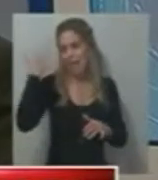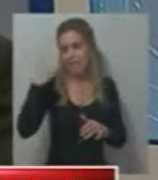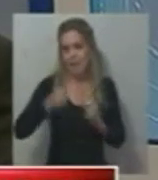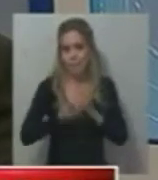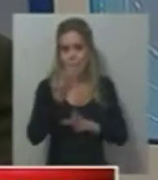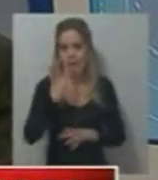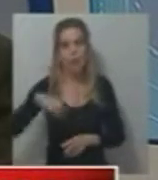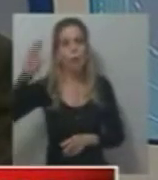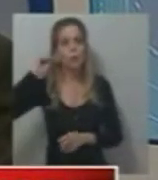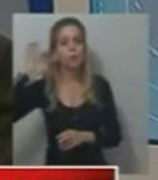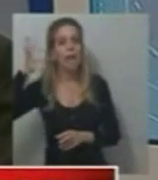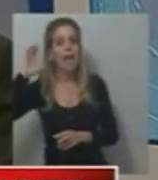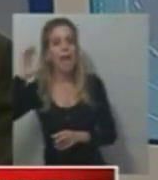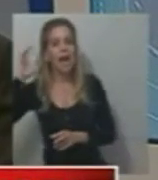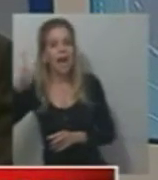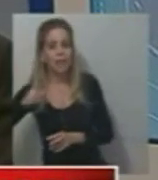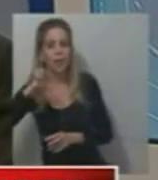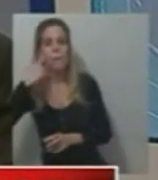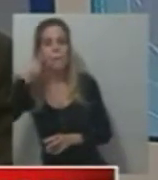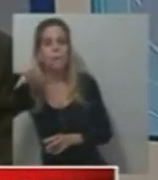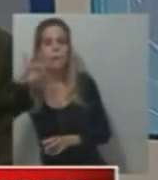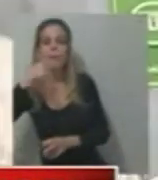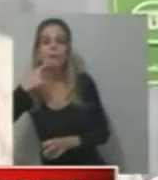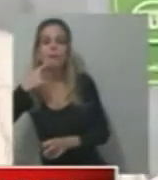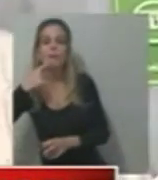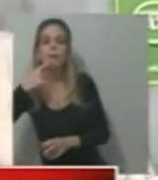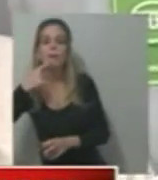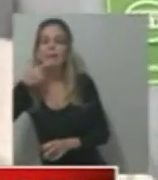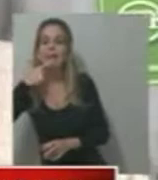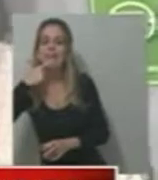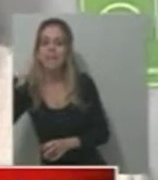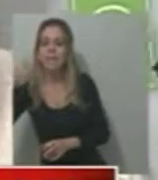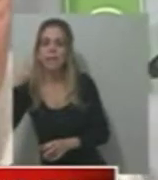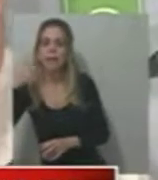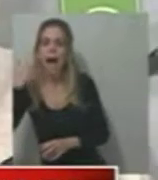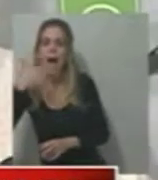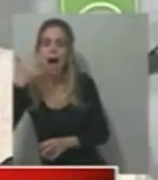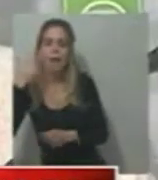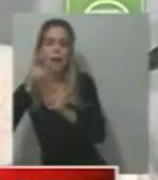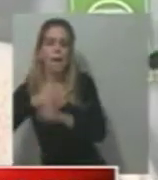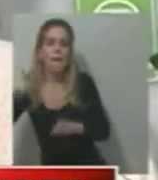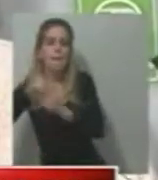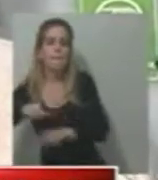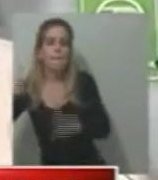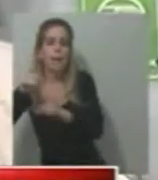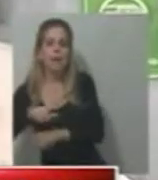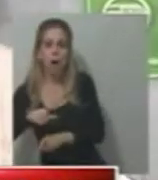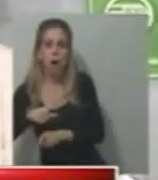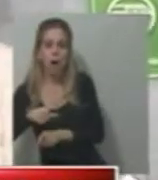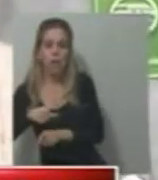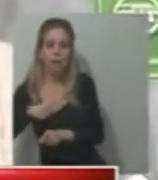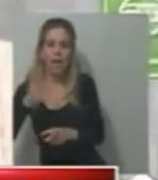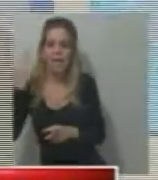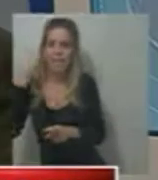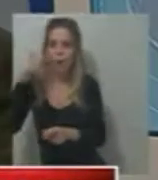ya hablando del tren y demás. Pero Pino siempre habla del tren, ¿no? Pero es un tema histórico de Pino. Pero Pino se monta también, todos se montan. No, Pino no se monta. 8 o 9 de la mañana